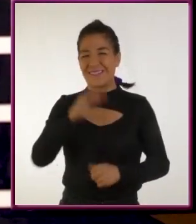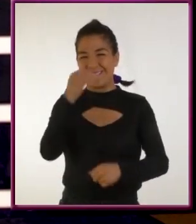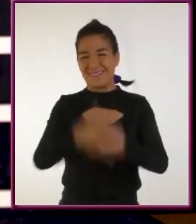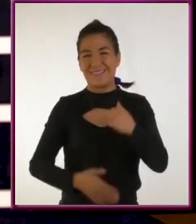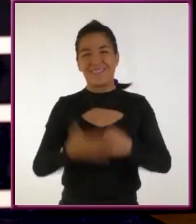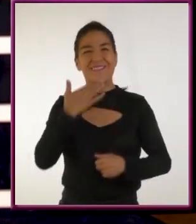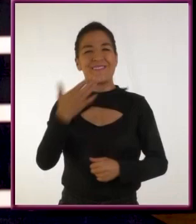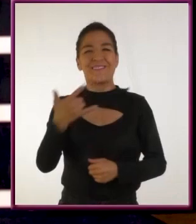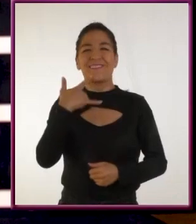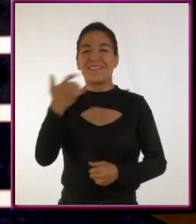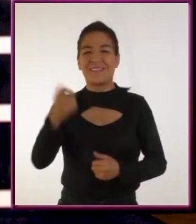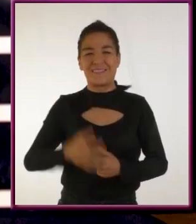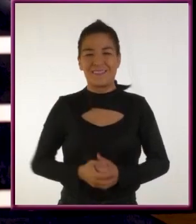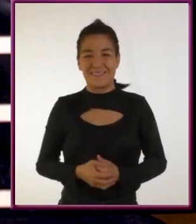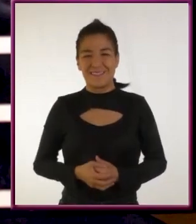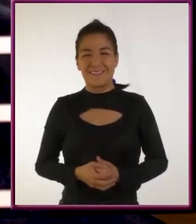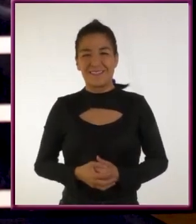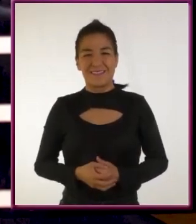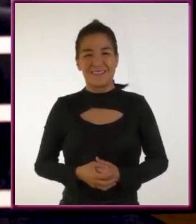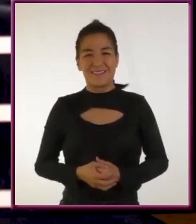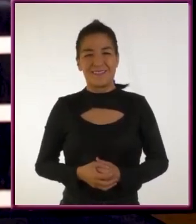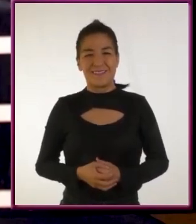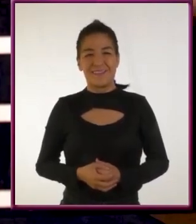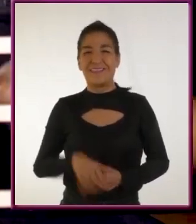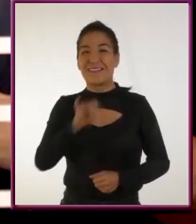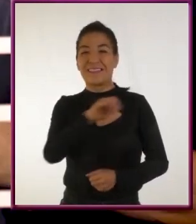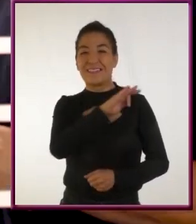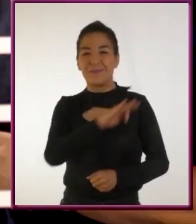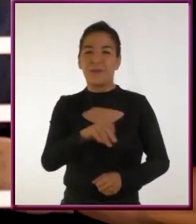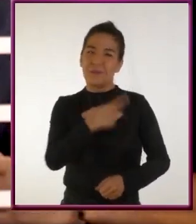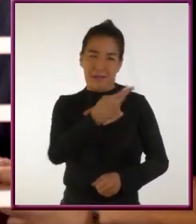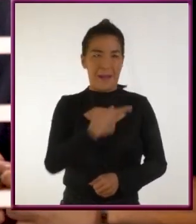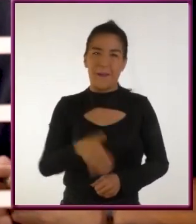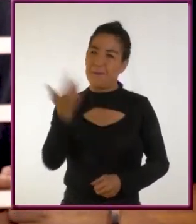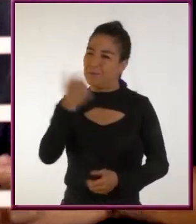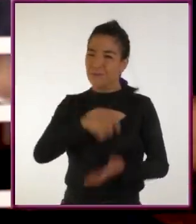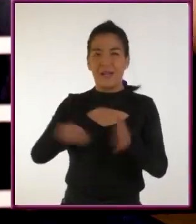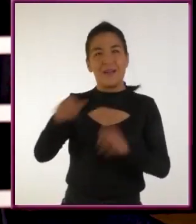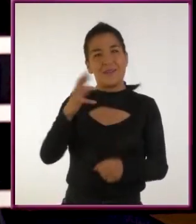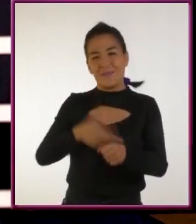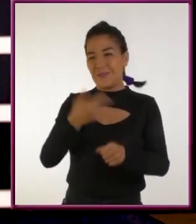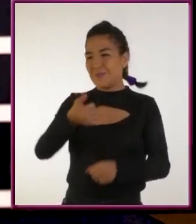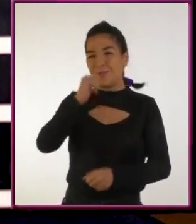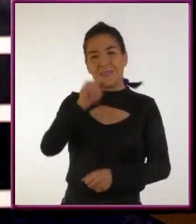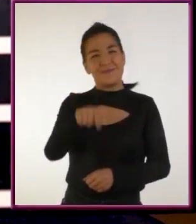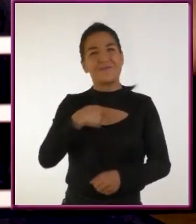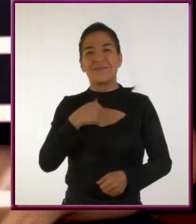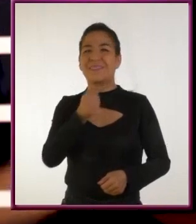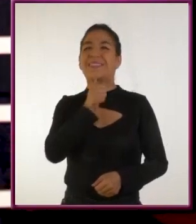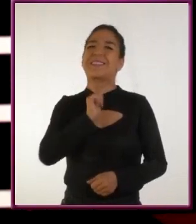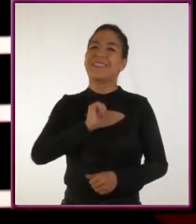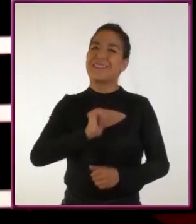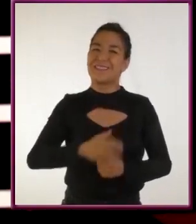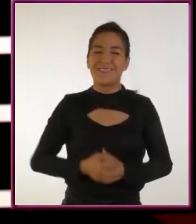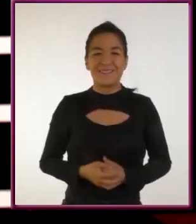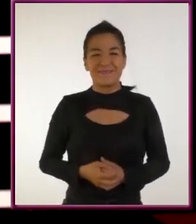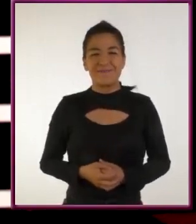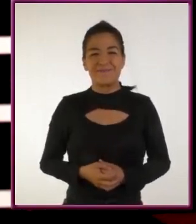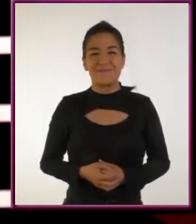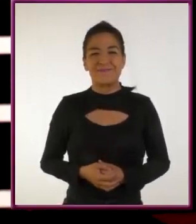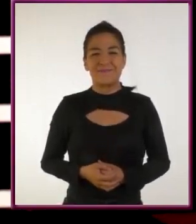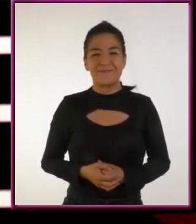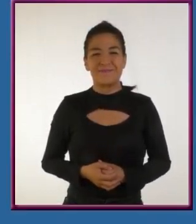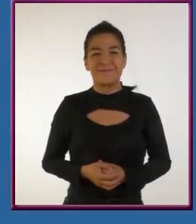¡Lo logramos! ¡Lo logramos, amiga! Vamos Se a pudo, se tomarnos pudo. un refresco porque esto me explotó la